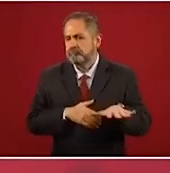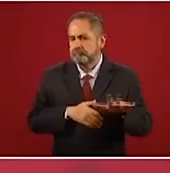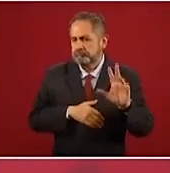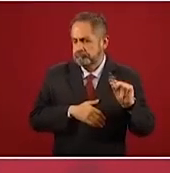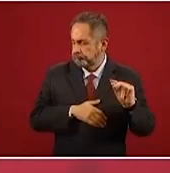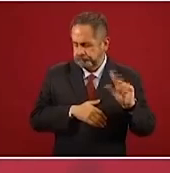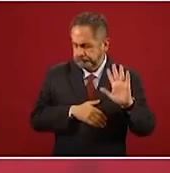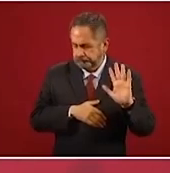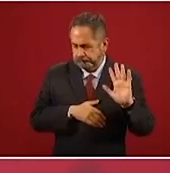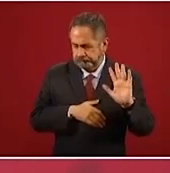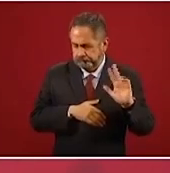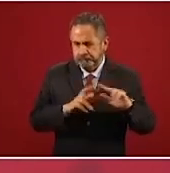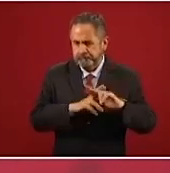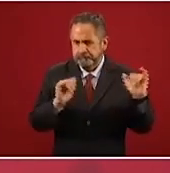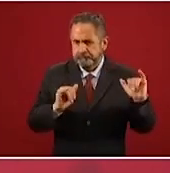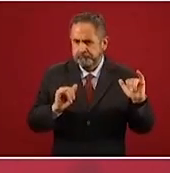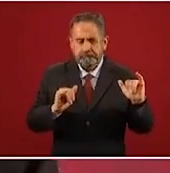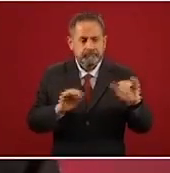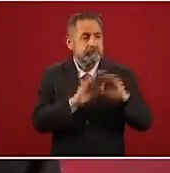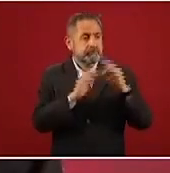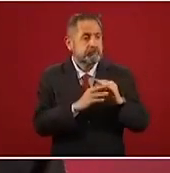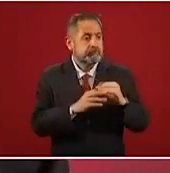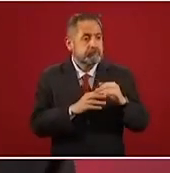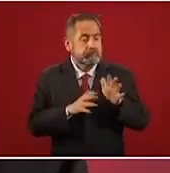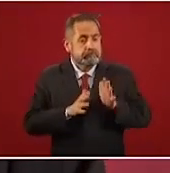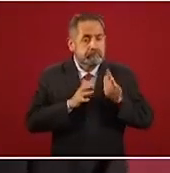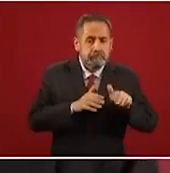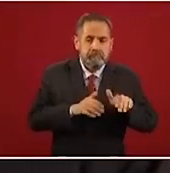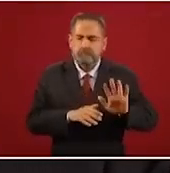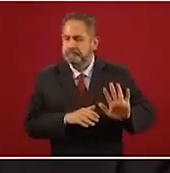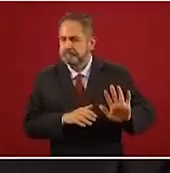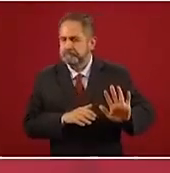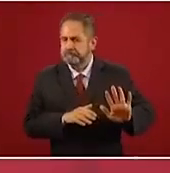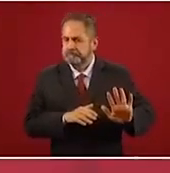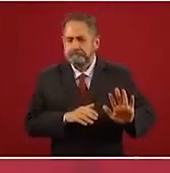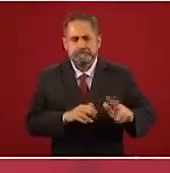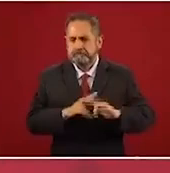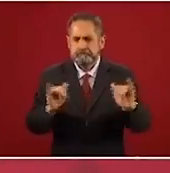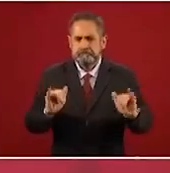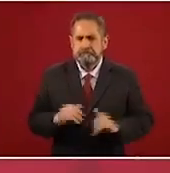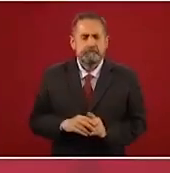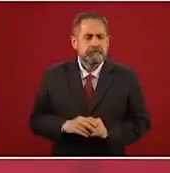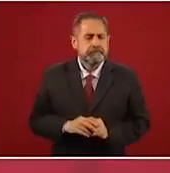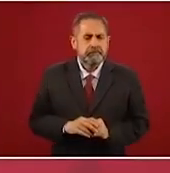de ninguna manera, ¿no? Bajo ninguna circunstancia. O sea,